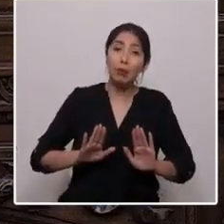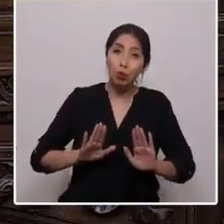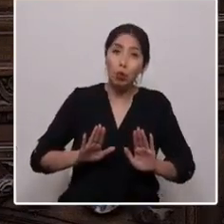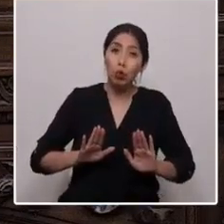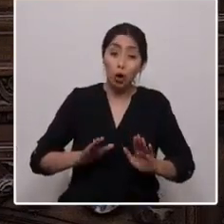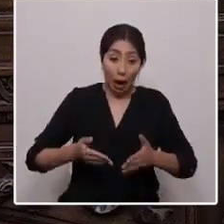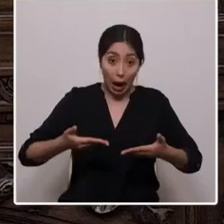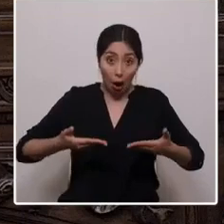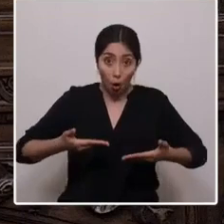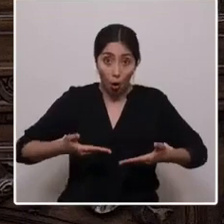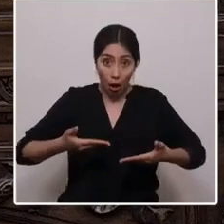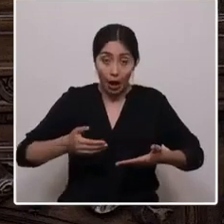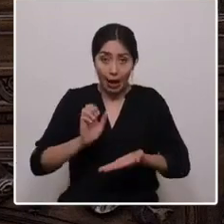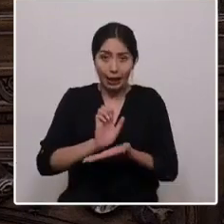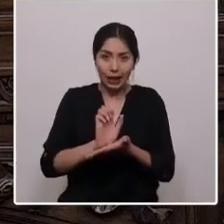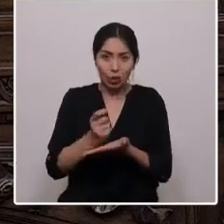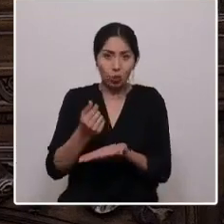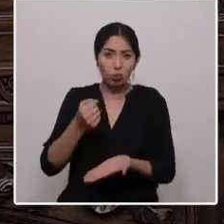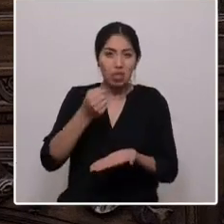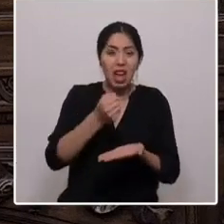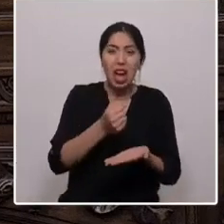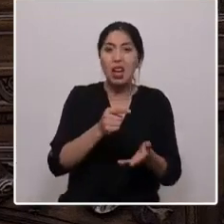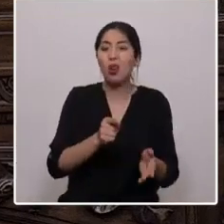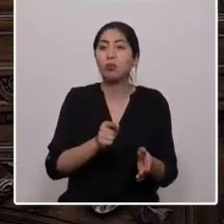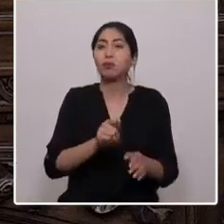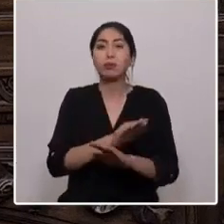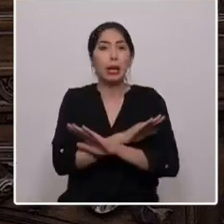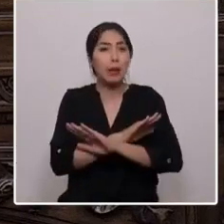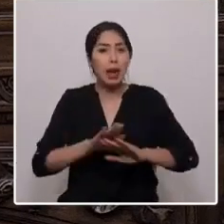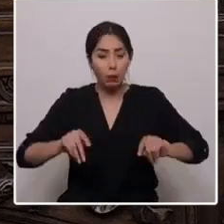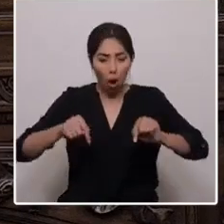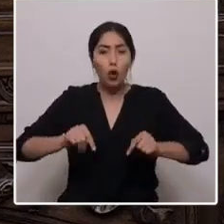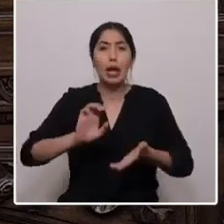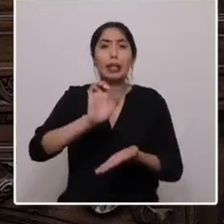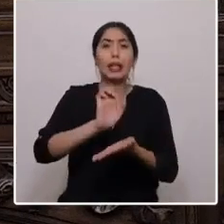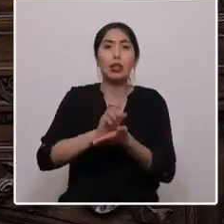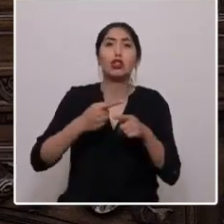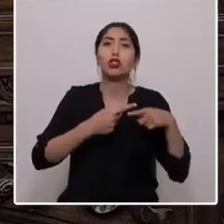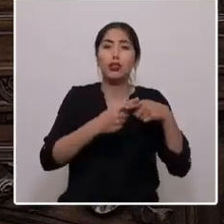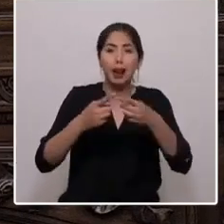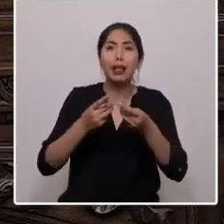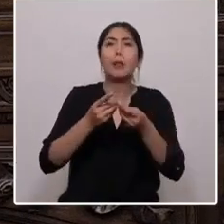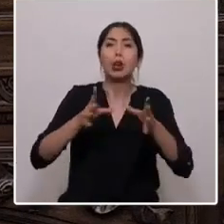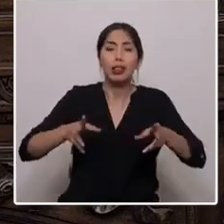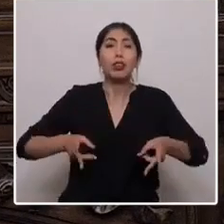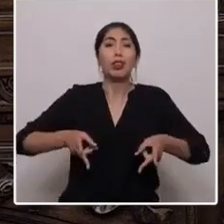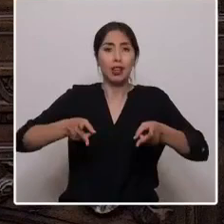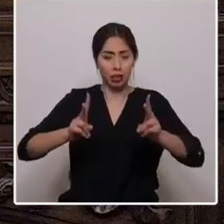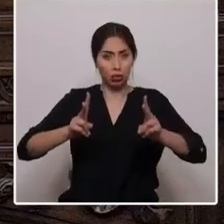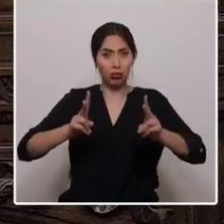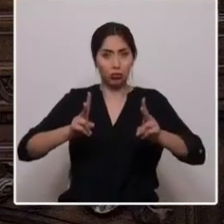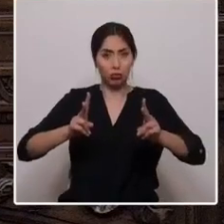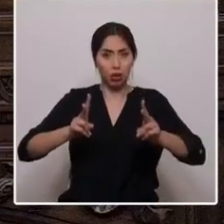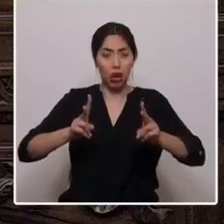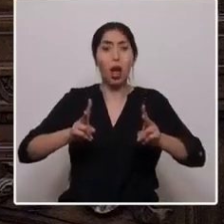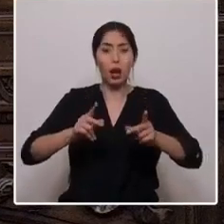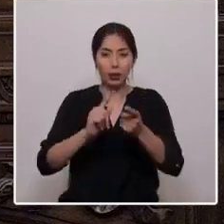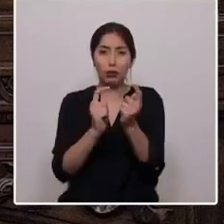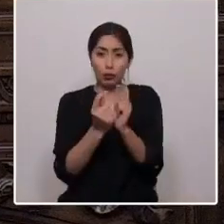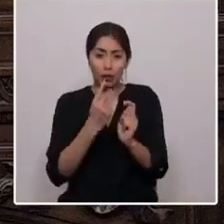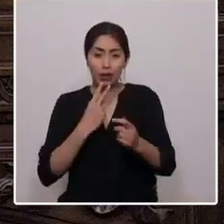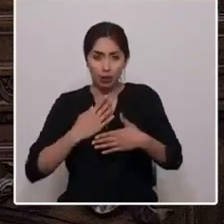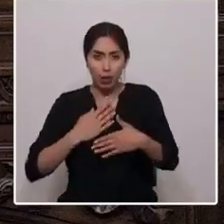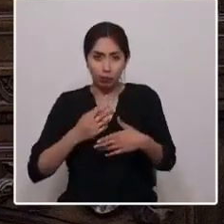subsidiario y establecer un estado social democrático de derechos que habilite las transformaciones de nuestra vida bajo el